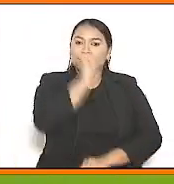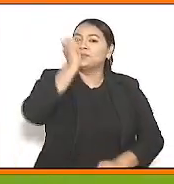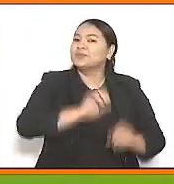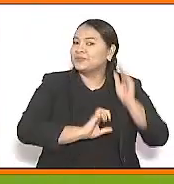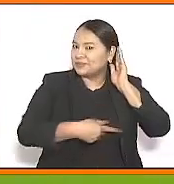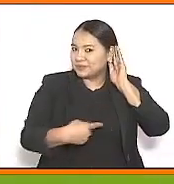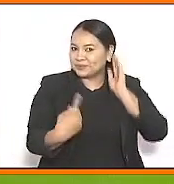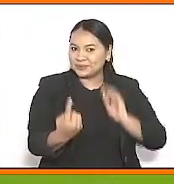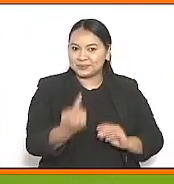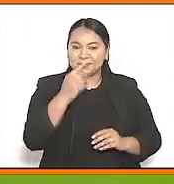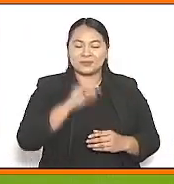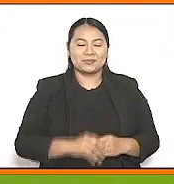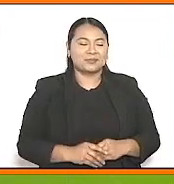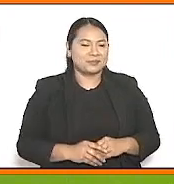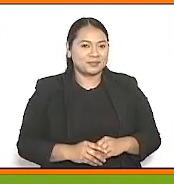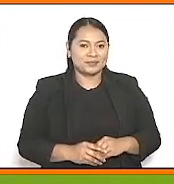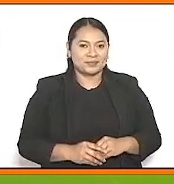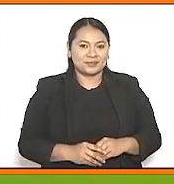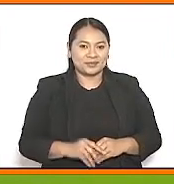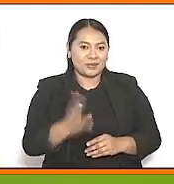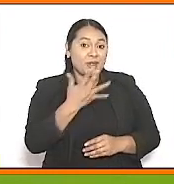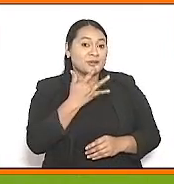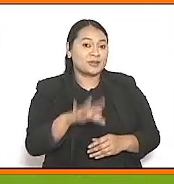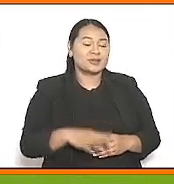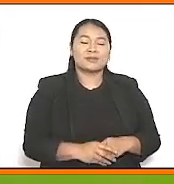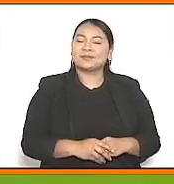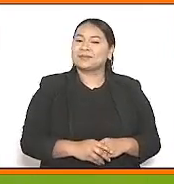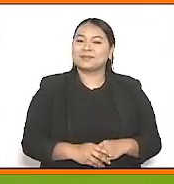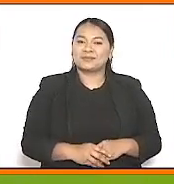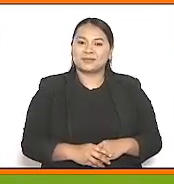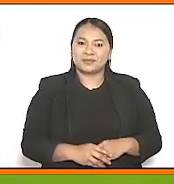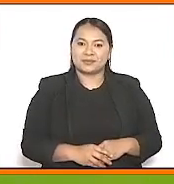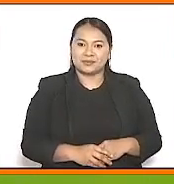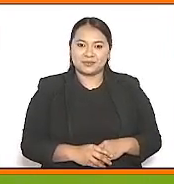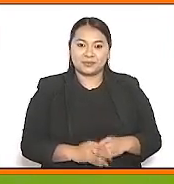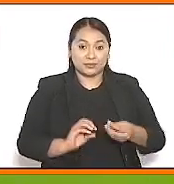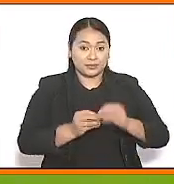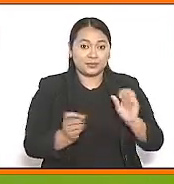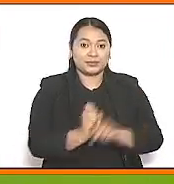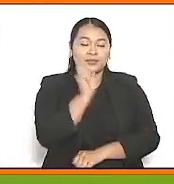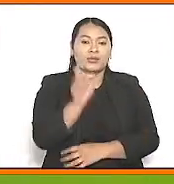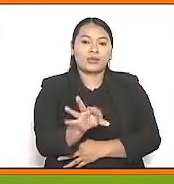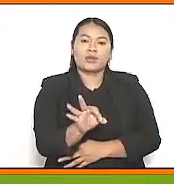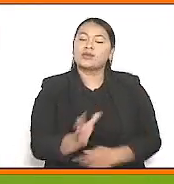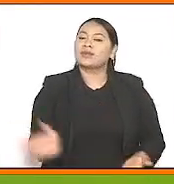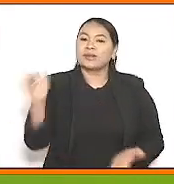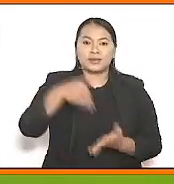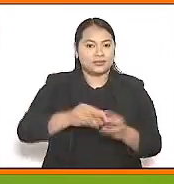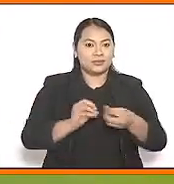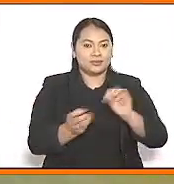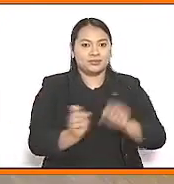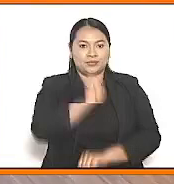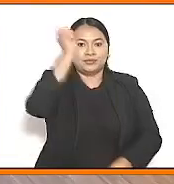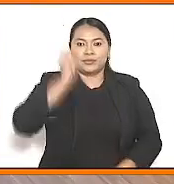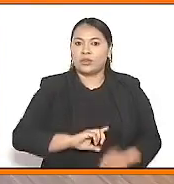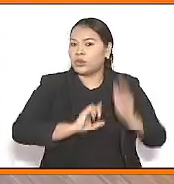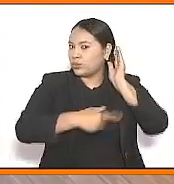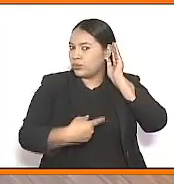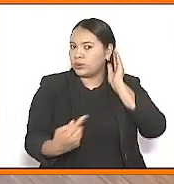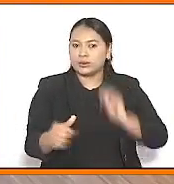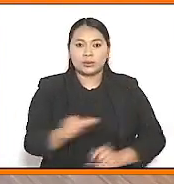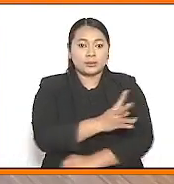uno, este es... suerte. Porque este es el 9, número favorecido para Diaria en esta